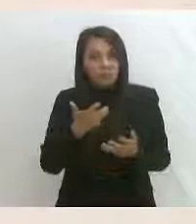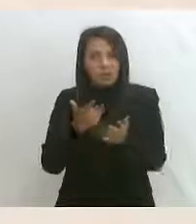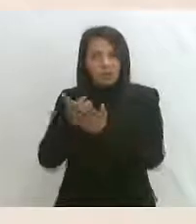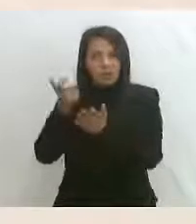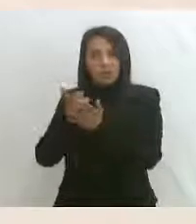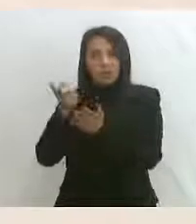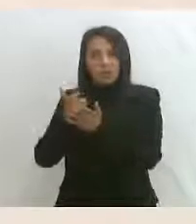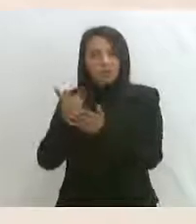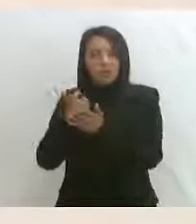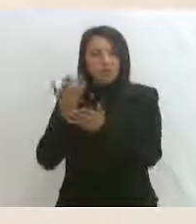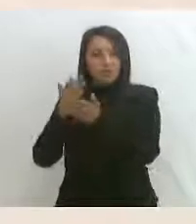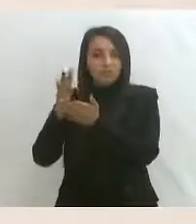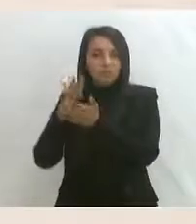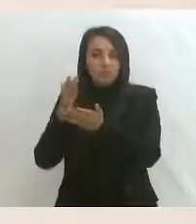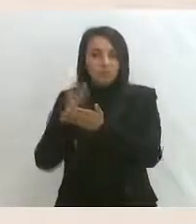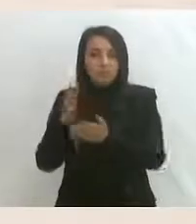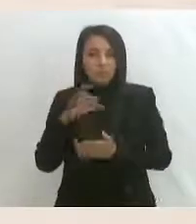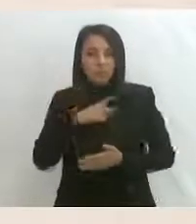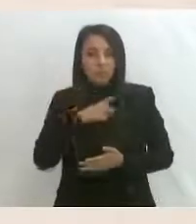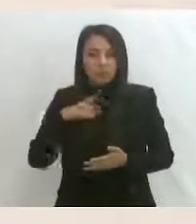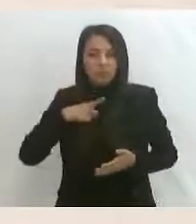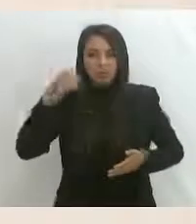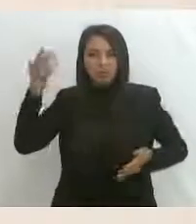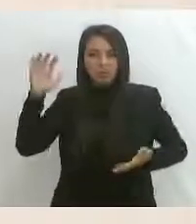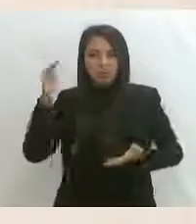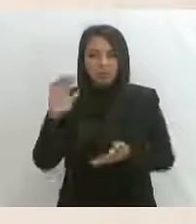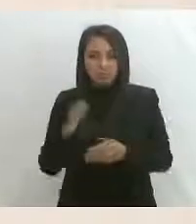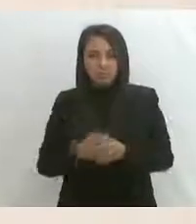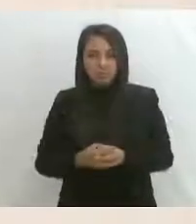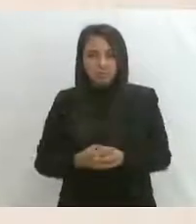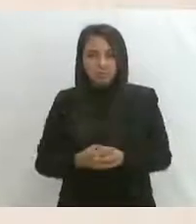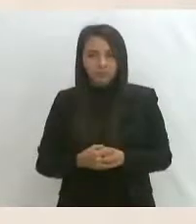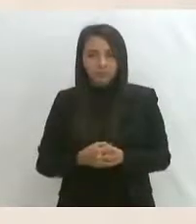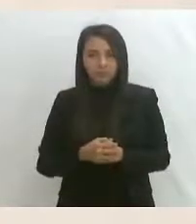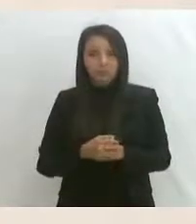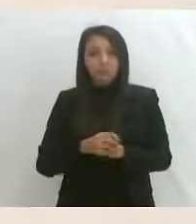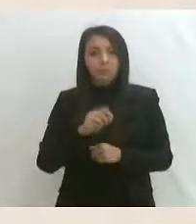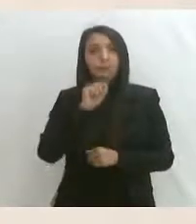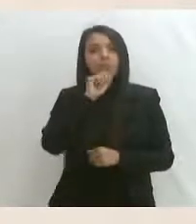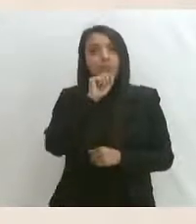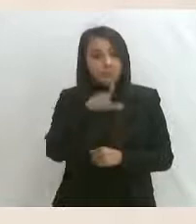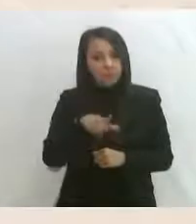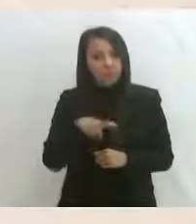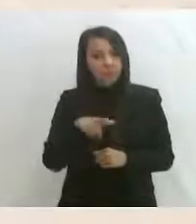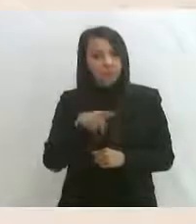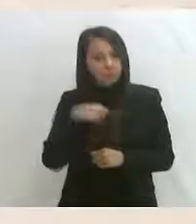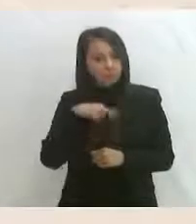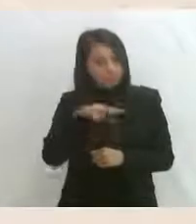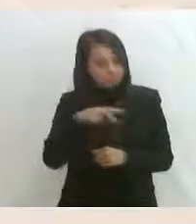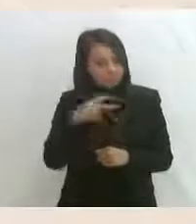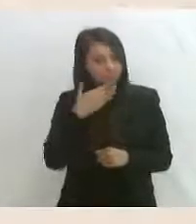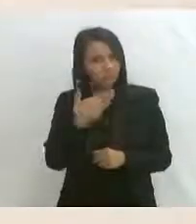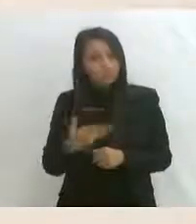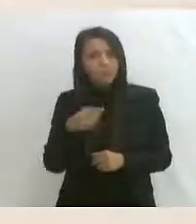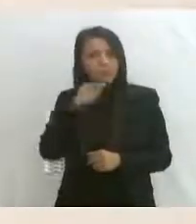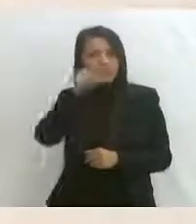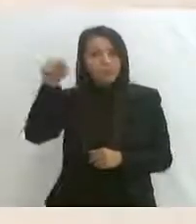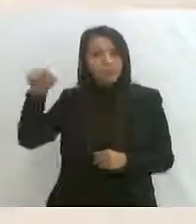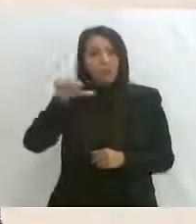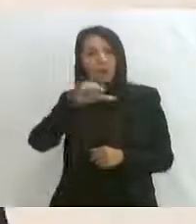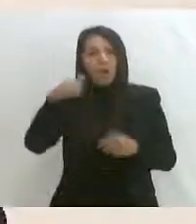También el que se cobre el agua, sobre todo a las